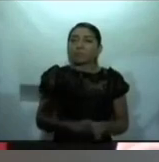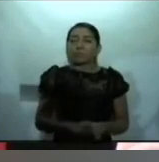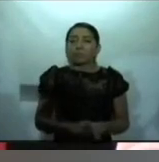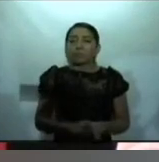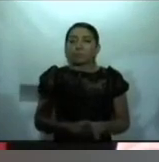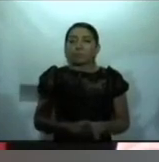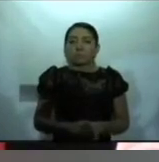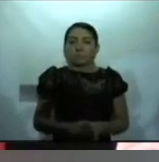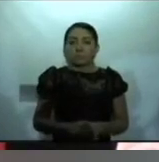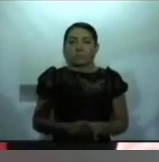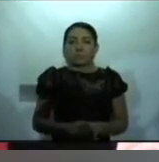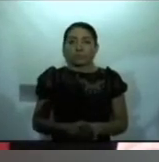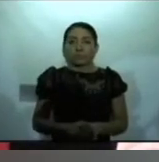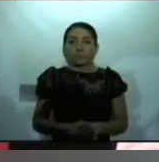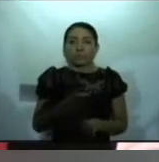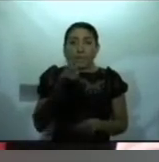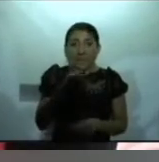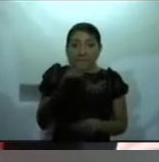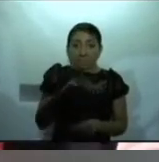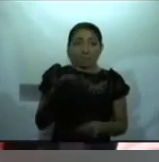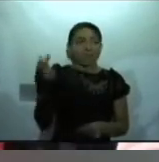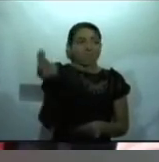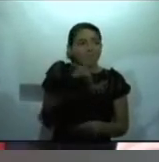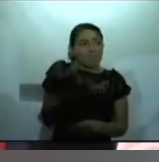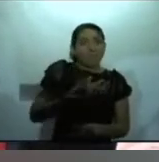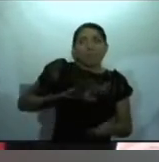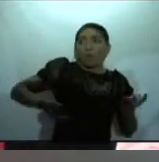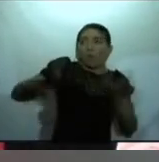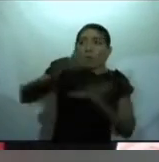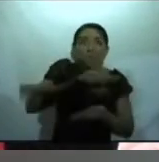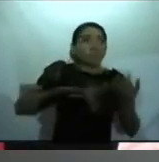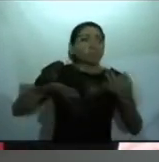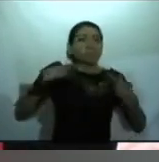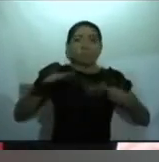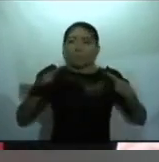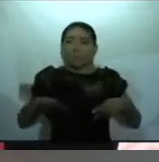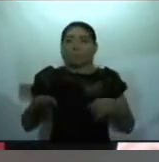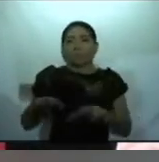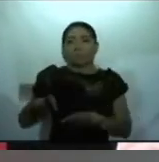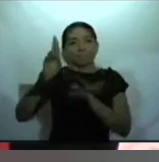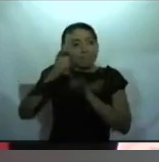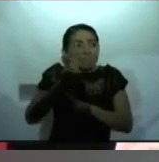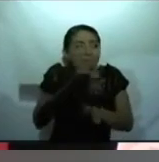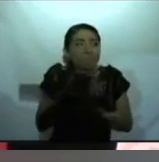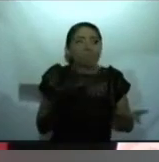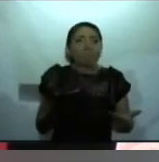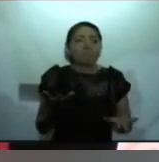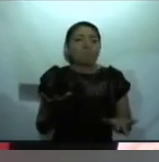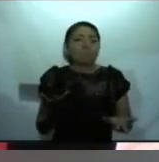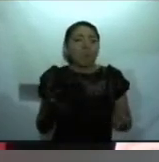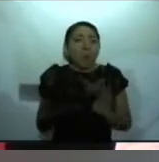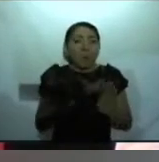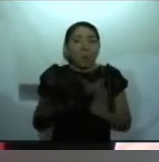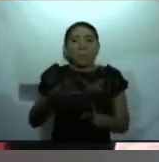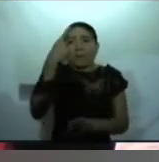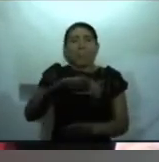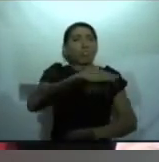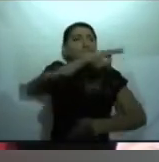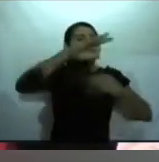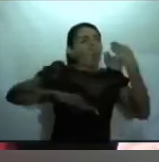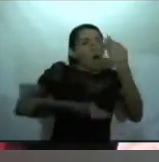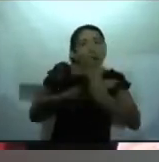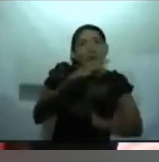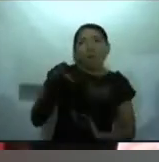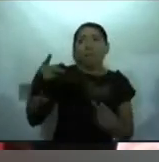se pone al servicio de los demás. ¿Para qué queremos llegar a la presidencia? Para servir al pueblo